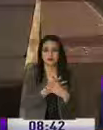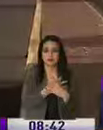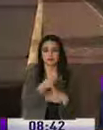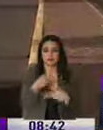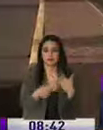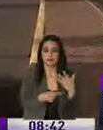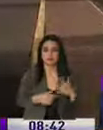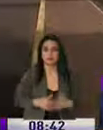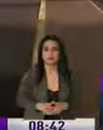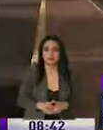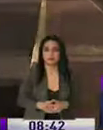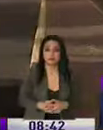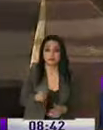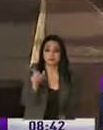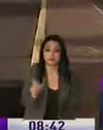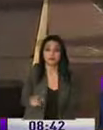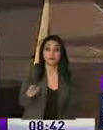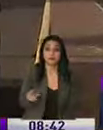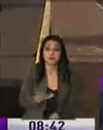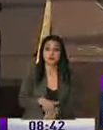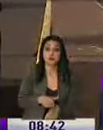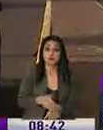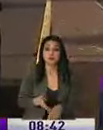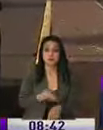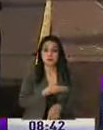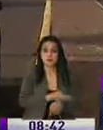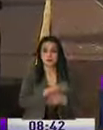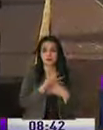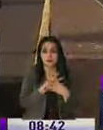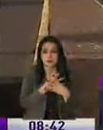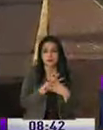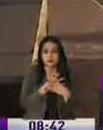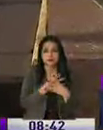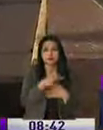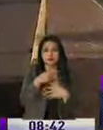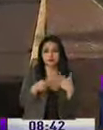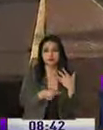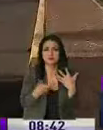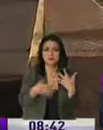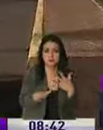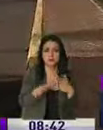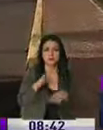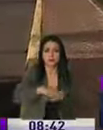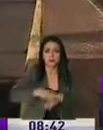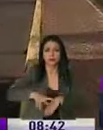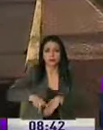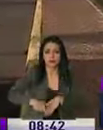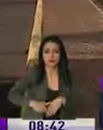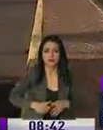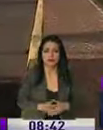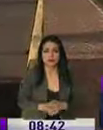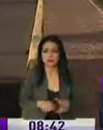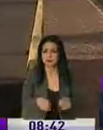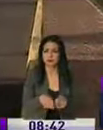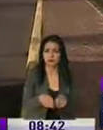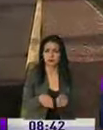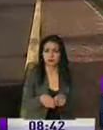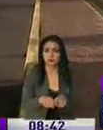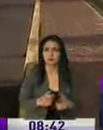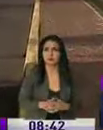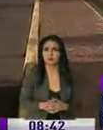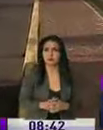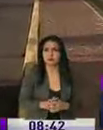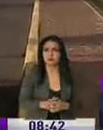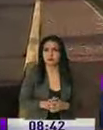Se conoce que esta persona ya tenía detenciones por robo anteriormente y no se podría asociar